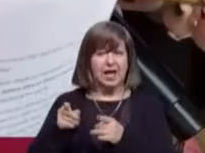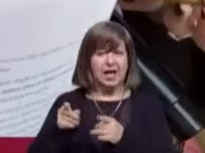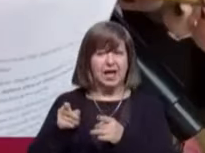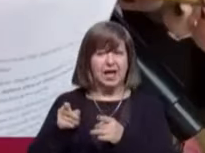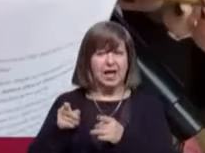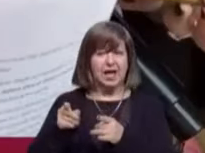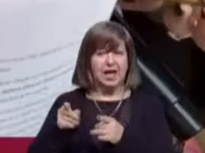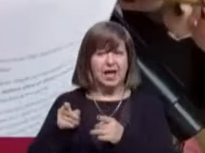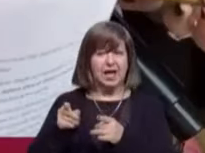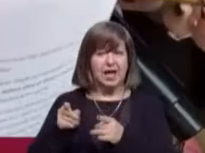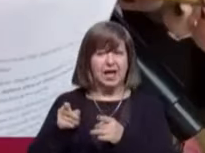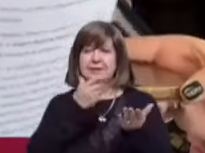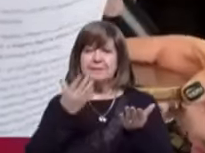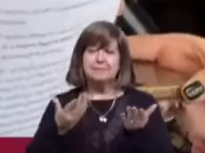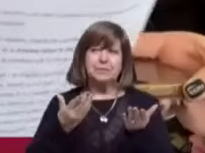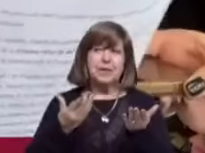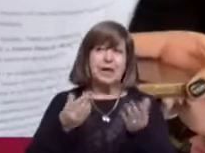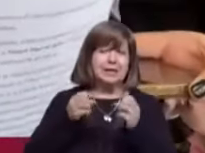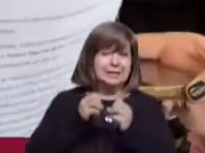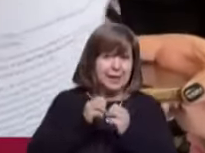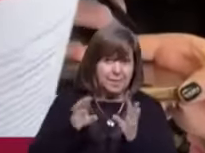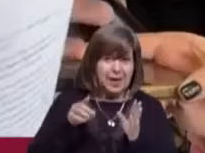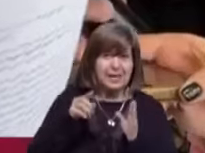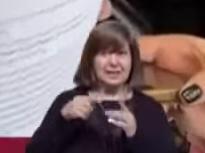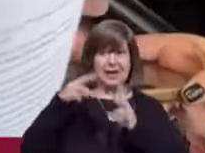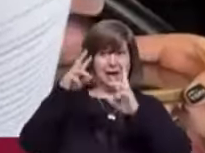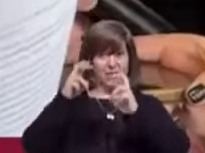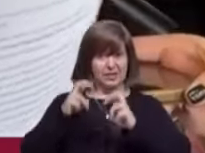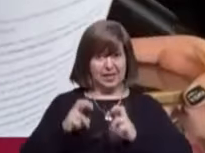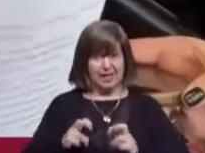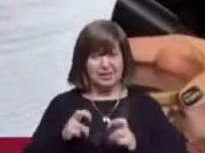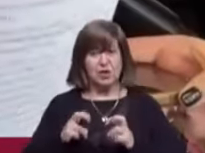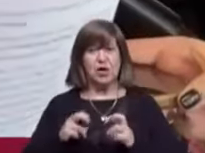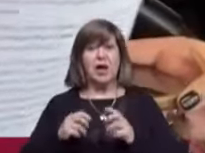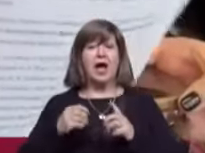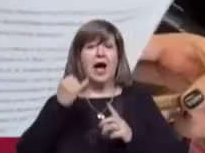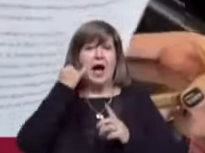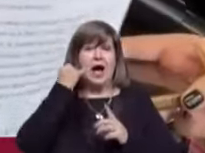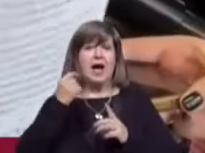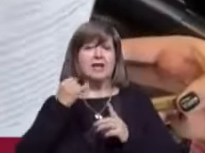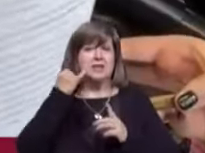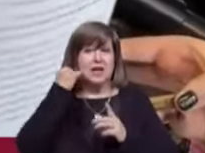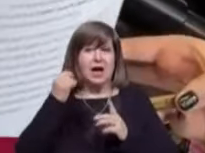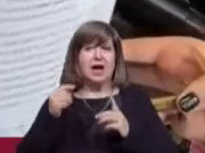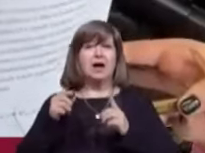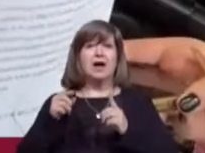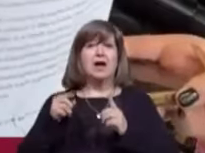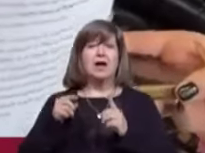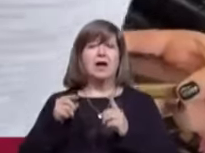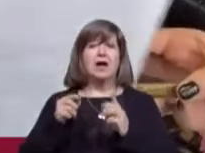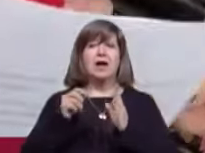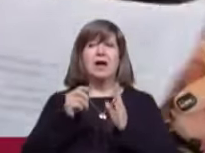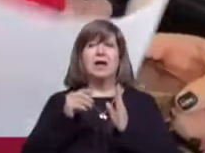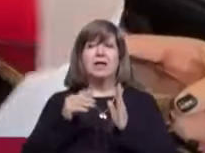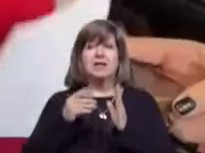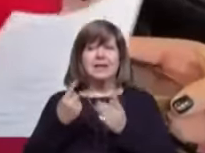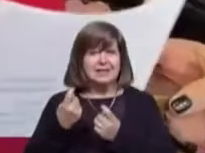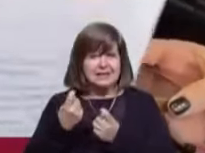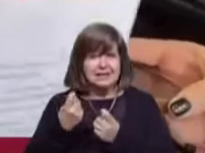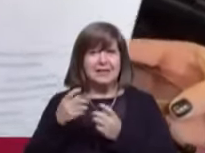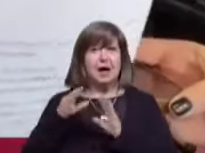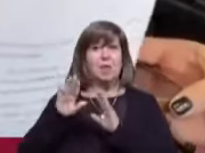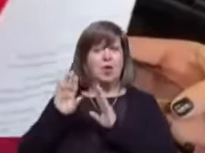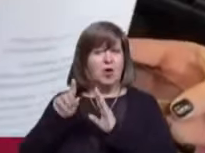meridiana Claridad que si bien el inicio de la presente investigación existieron una serie de extremos de corte objetivo que determinaron la necesidad de